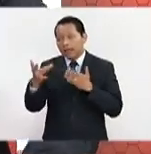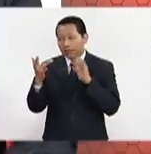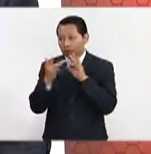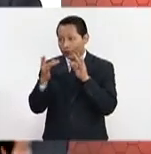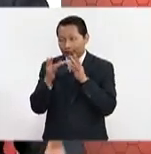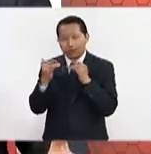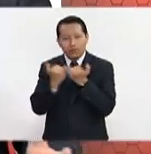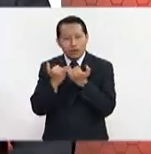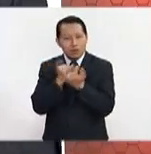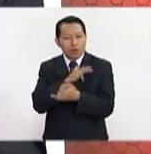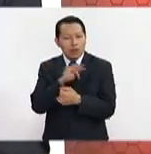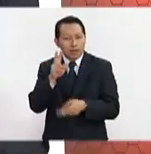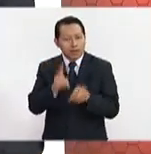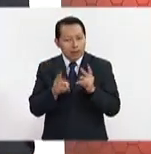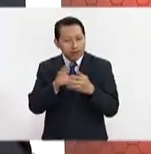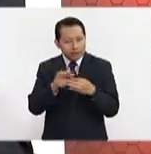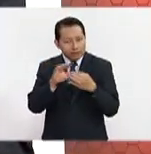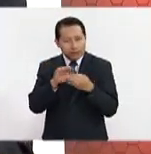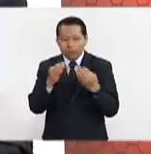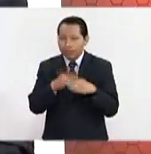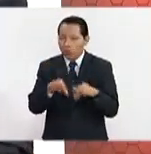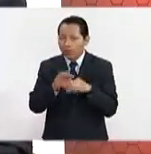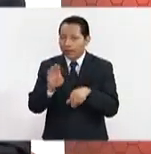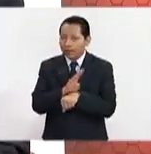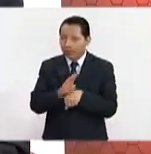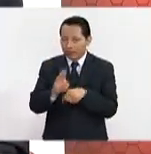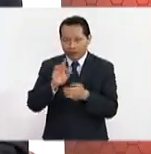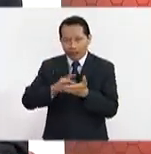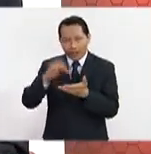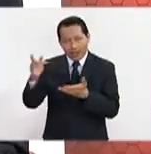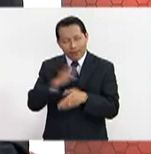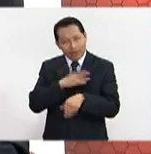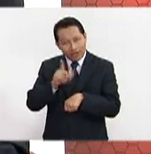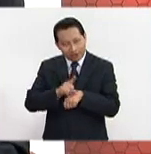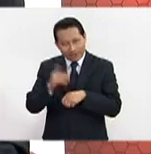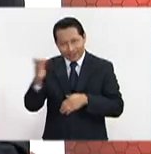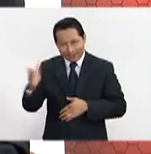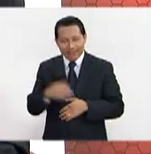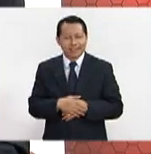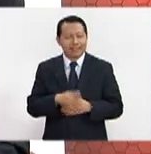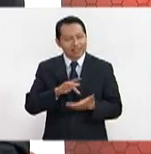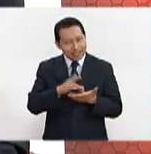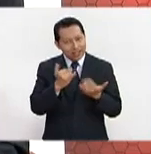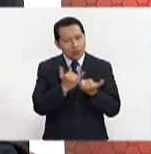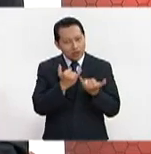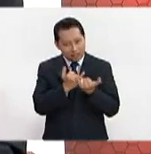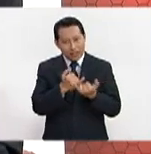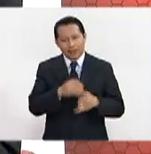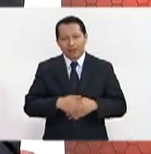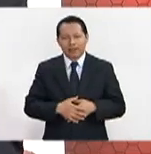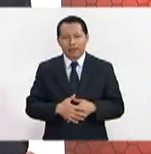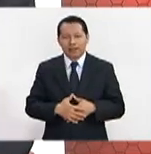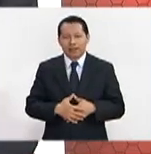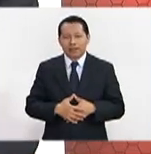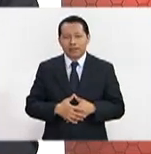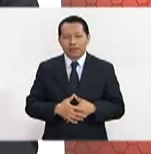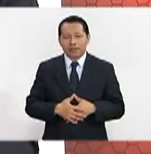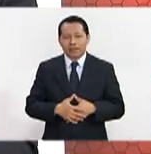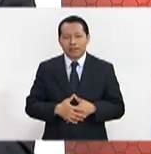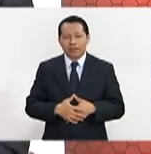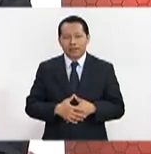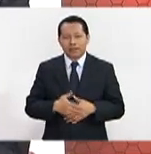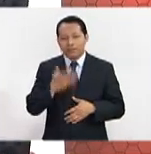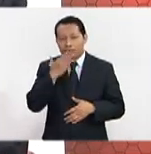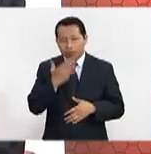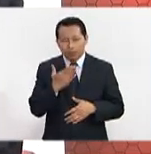nosotros esta mañana y poder platicar sobre estos importantes beneficios. Gracias, buenos días. Muchísimas gracias a ustedes. Gracias. Y bueno,